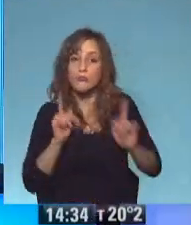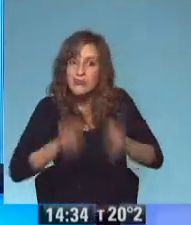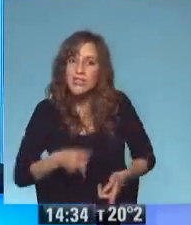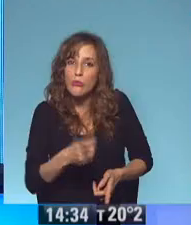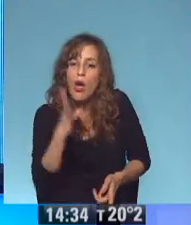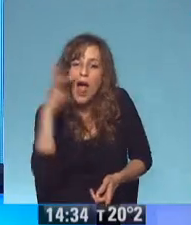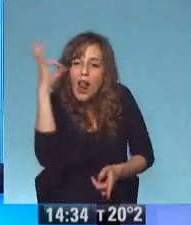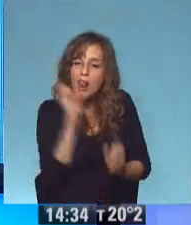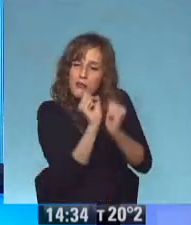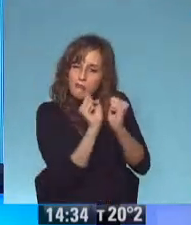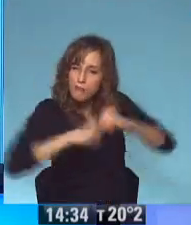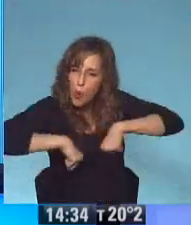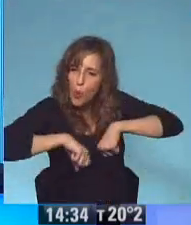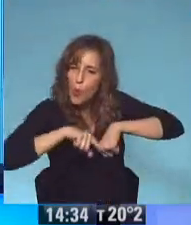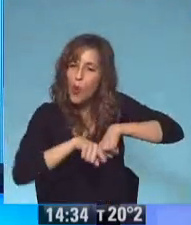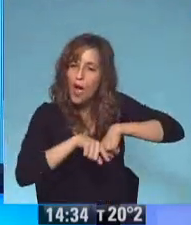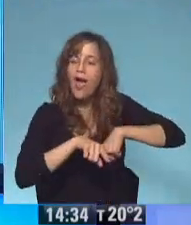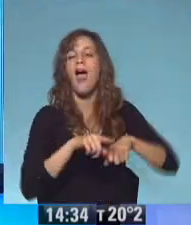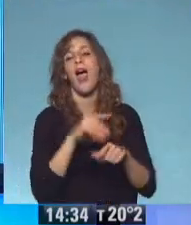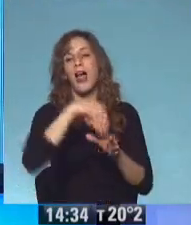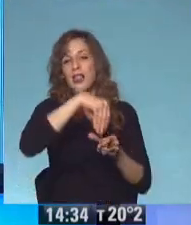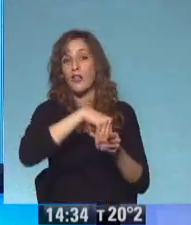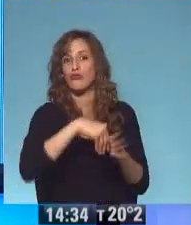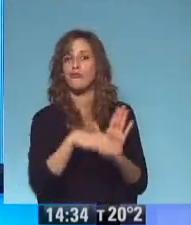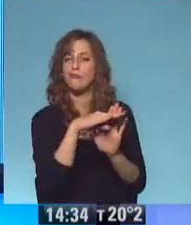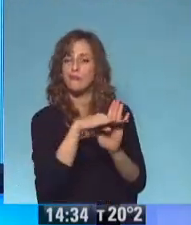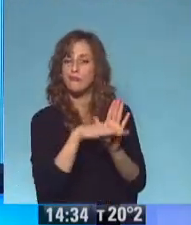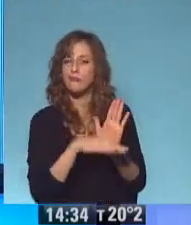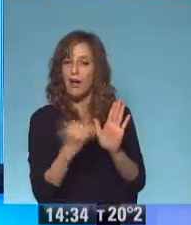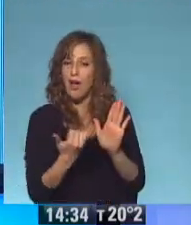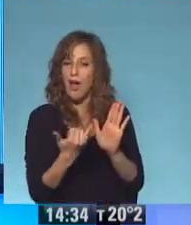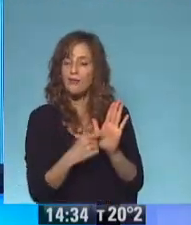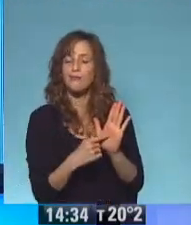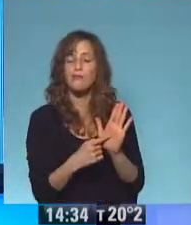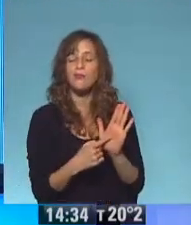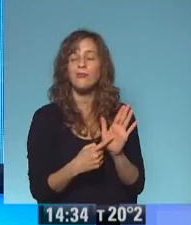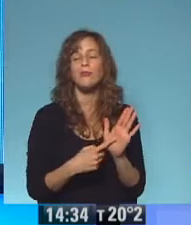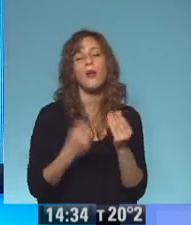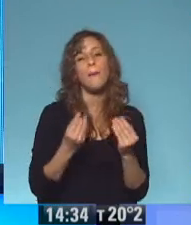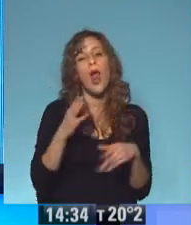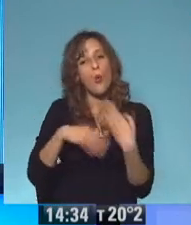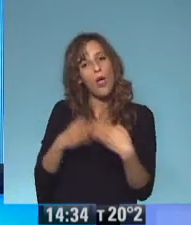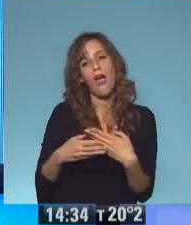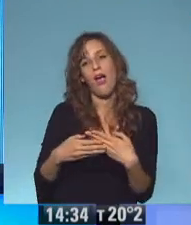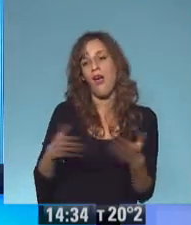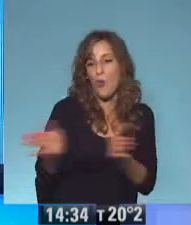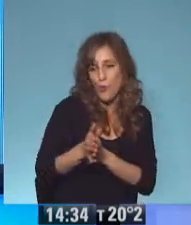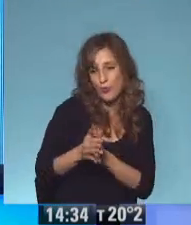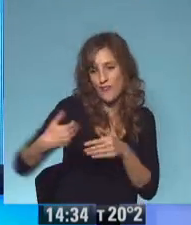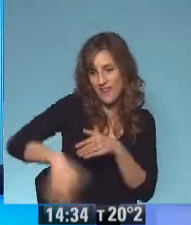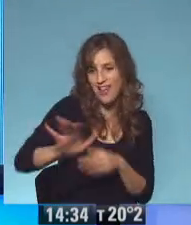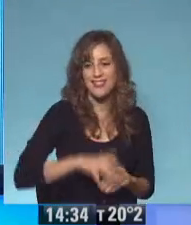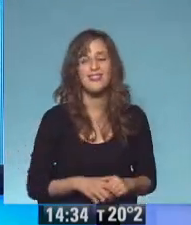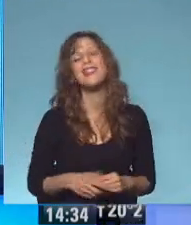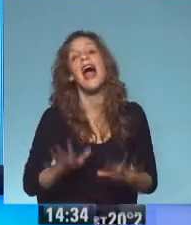Un tesoro. Y pongo las instrucciones para que alguna otra persona se preste al juego. Y de esa manera estamos aprendiendo a